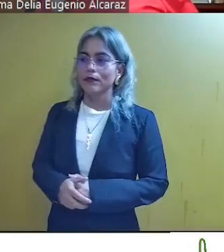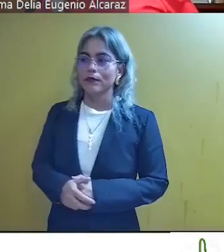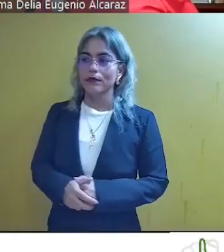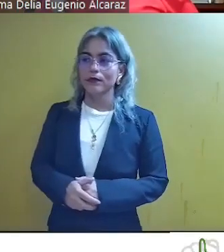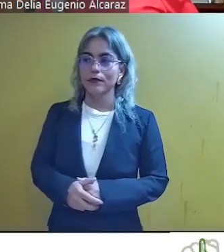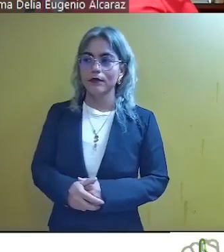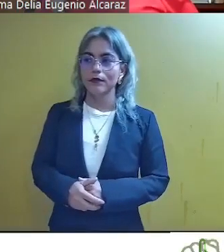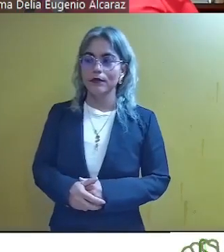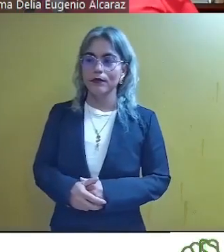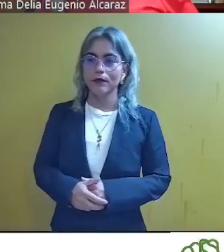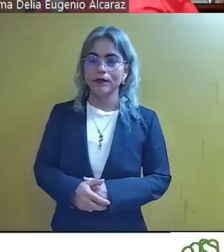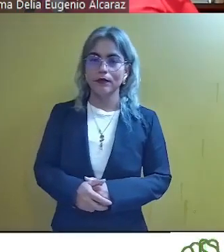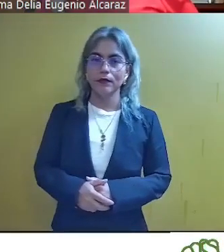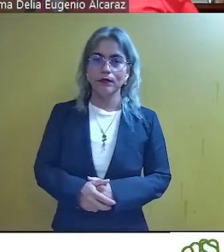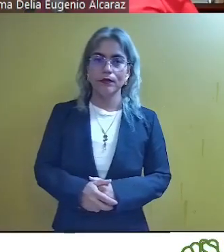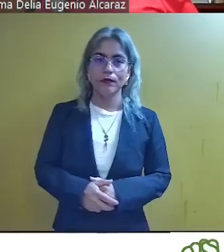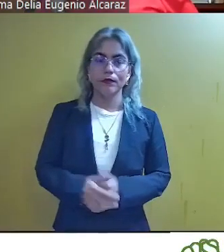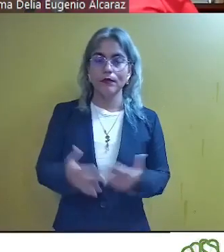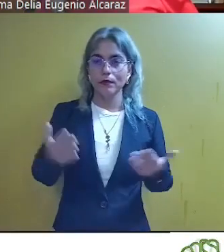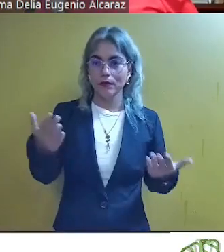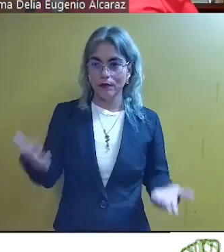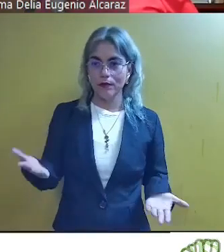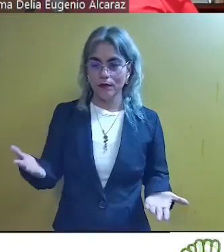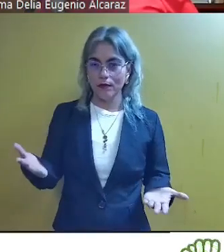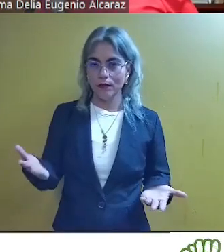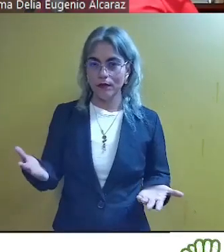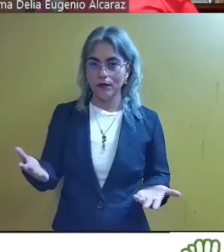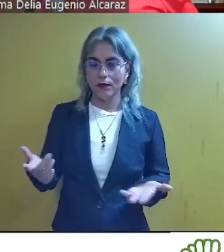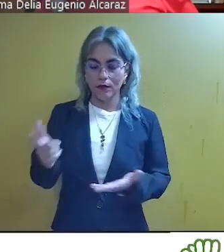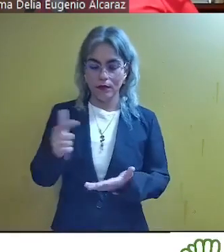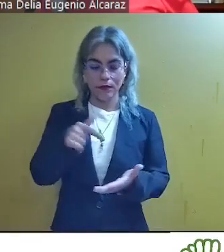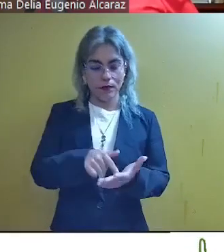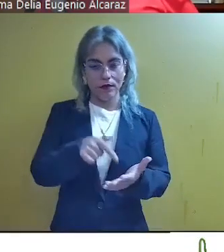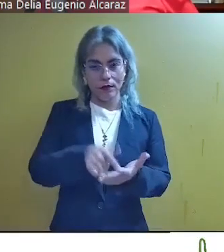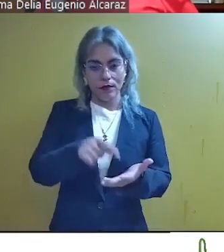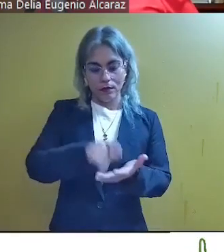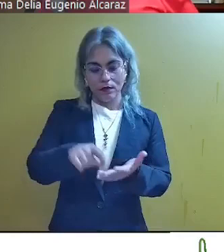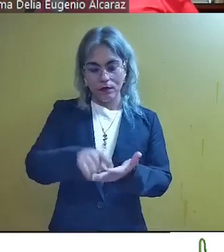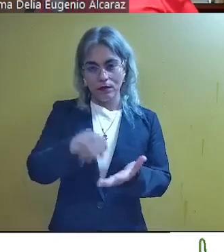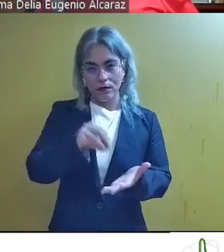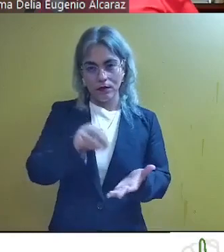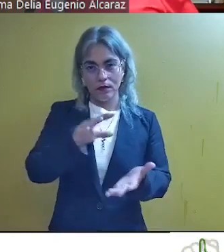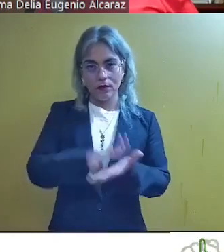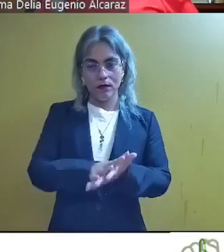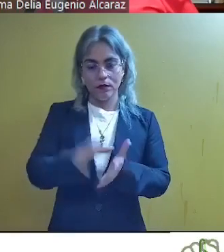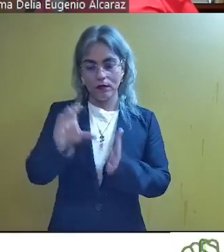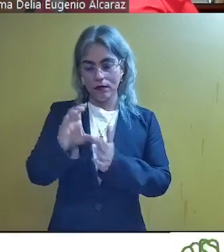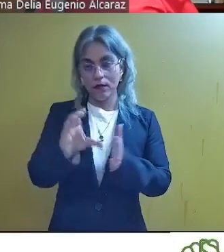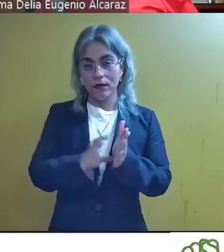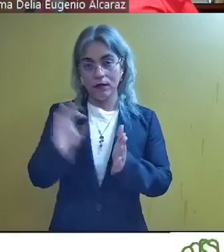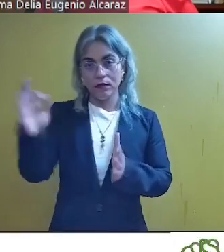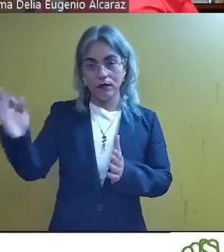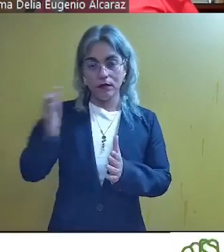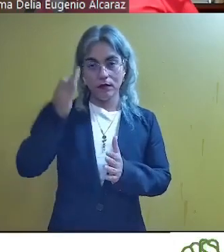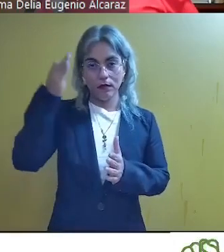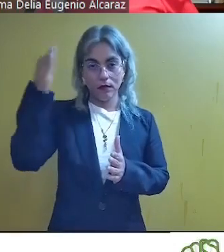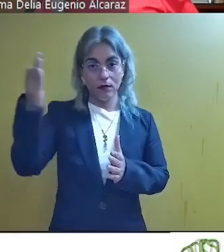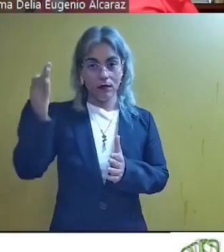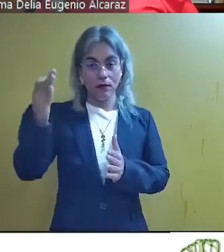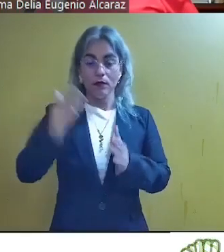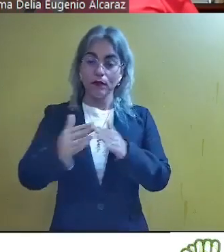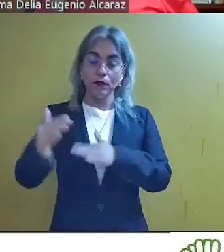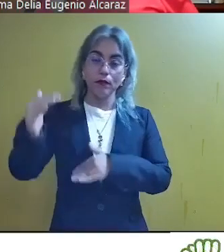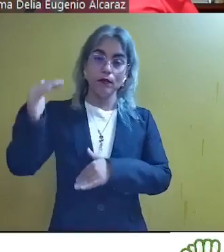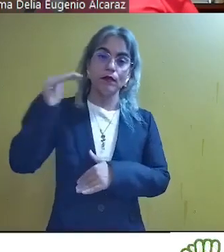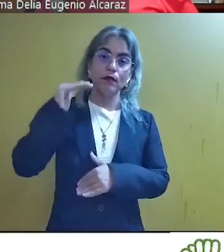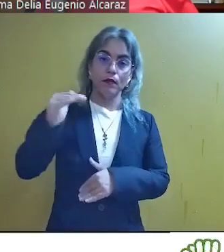que se considera que un lineamiento no puede estar por encima de la ley o de la Constitución Federal, en virtud de que en especie se está ante una orden de ejecución